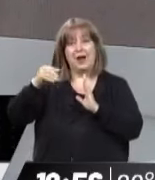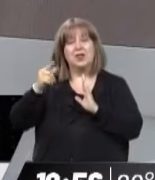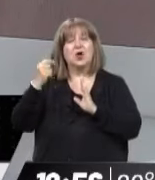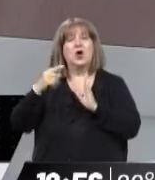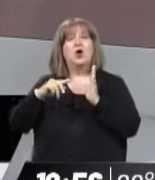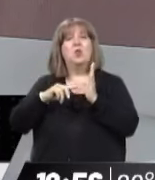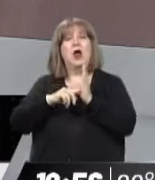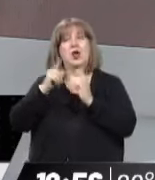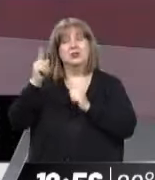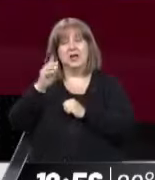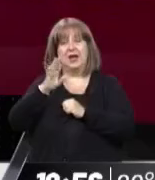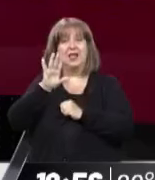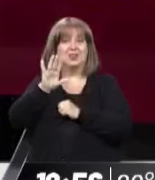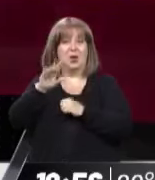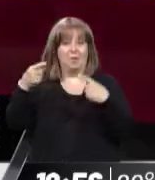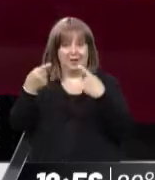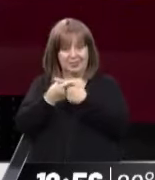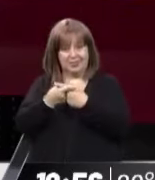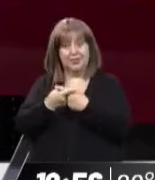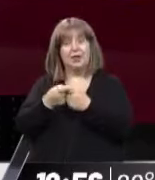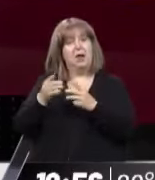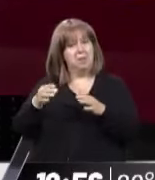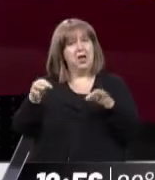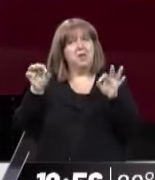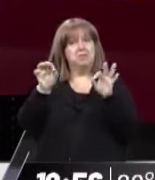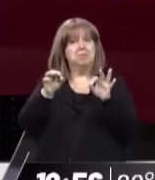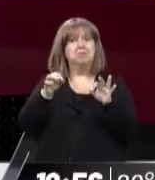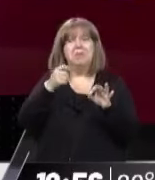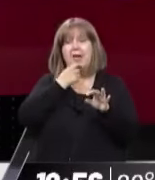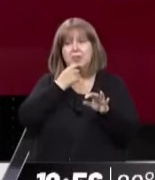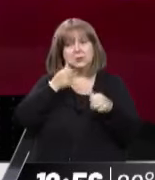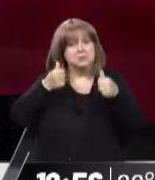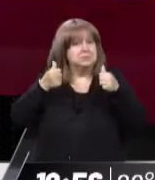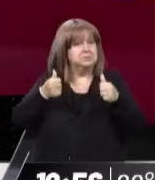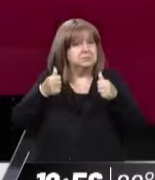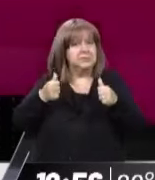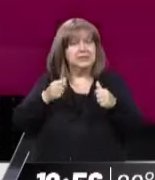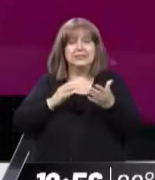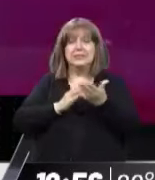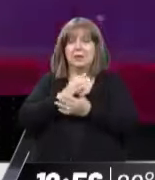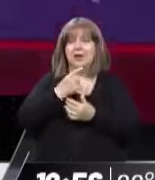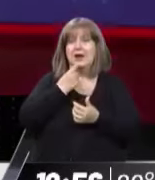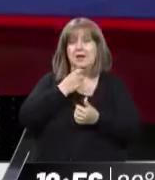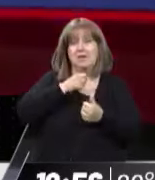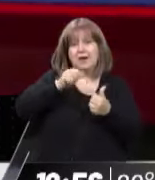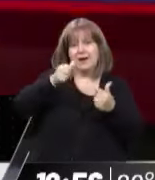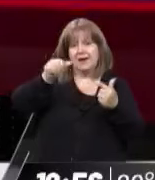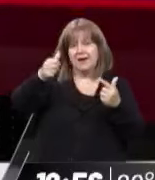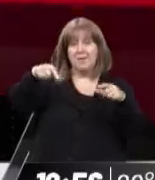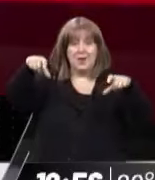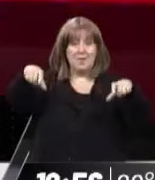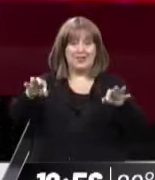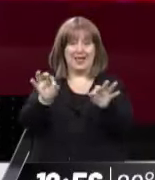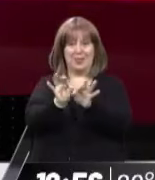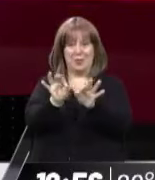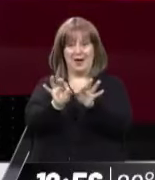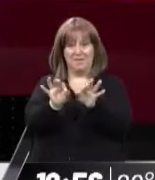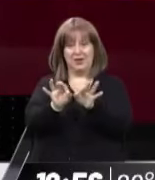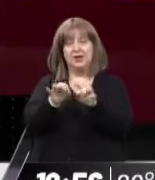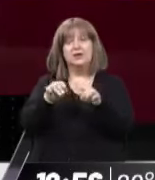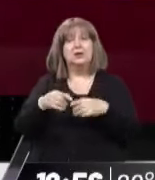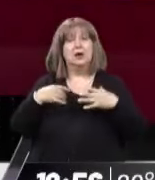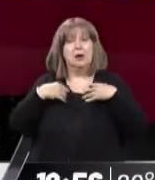Claro, pero el Mendoza en líneas generales siempre le fue muy bien y así se lo reconoció el público presente en el estadio Malvinas Argentina. Y aparte ver